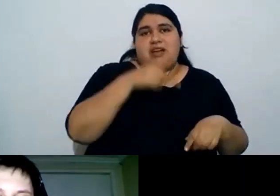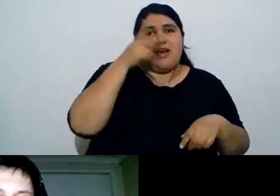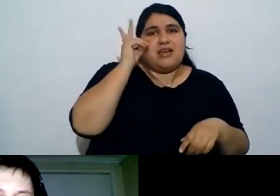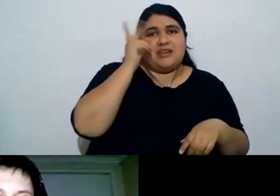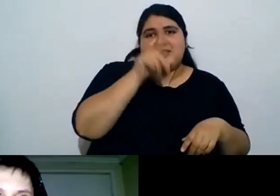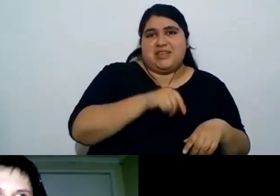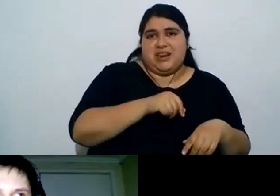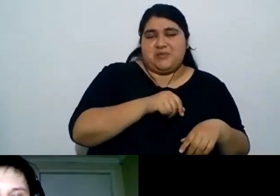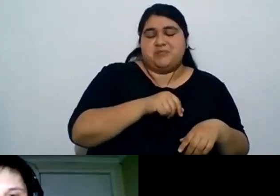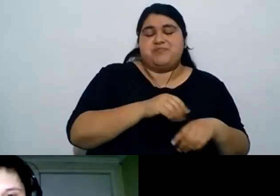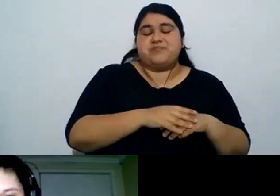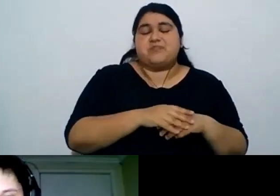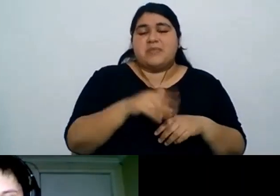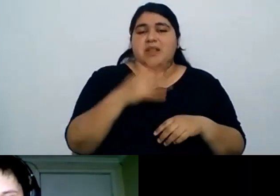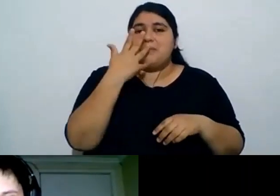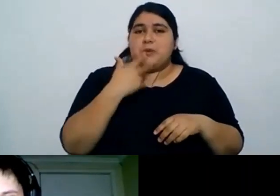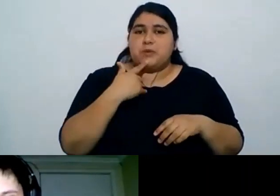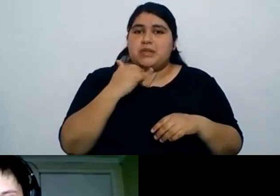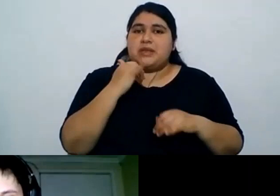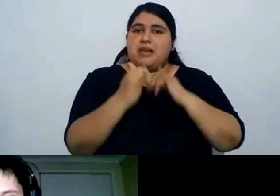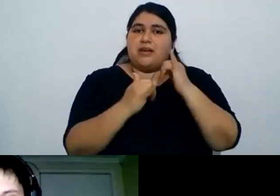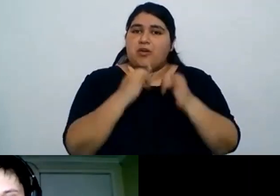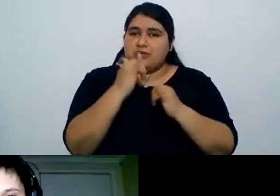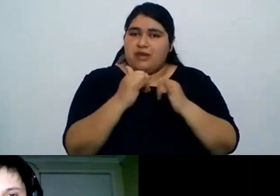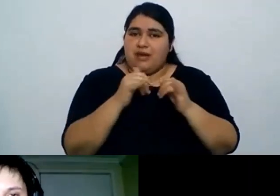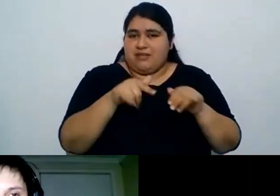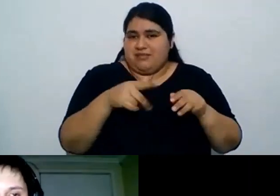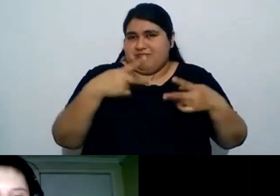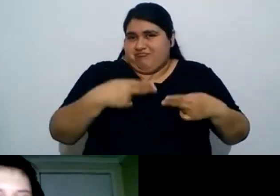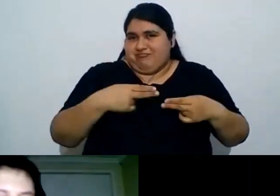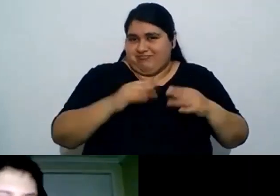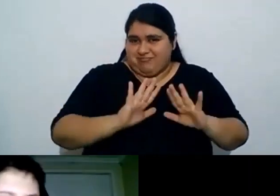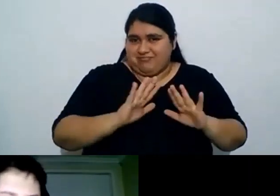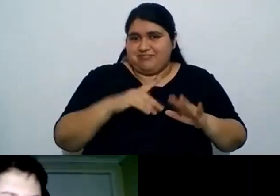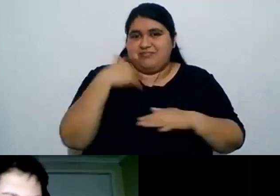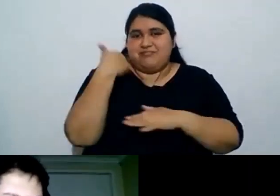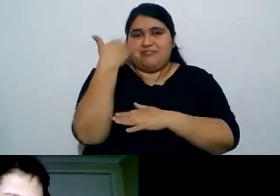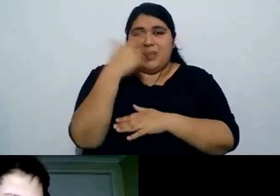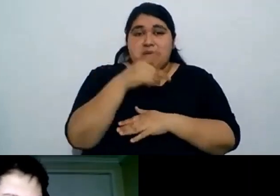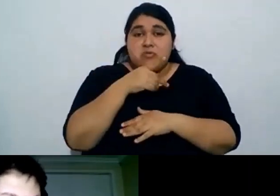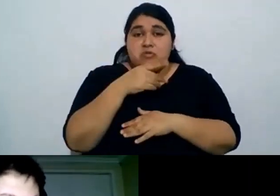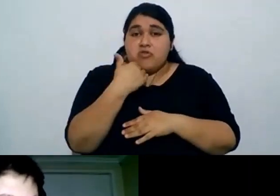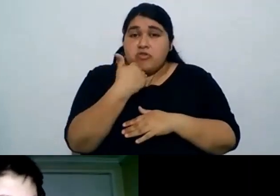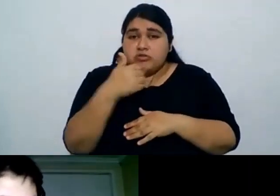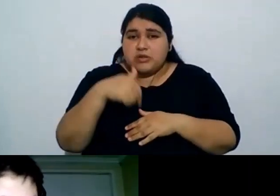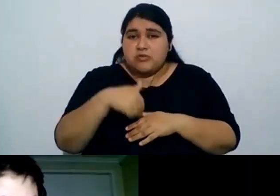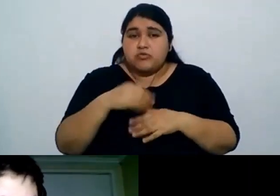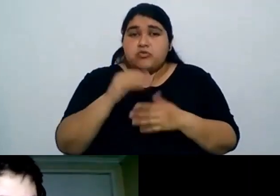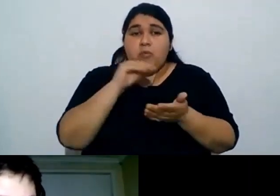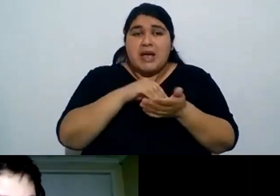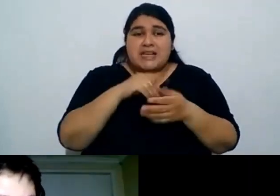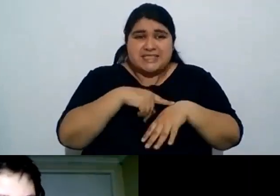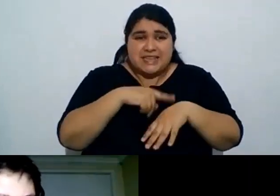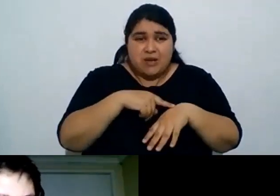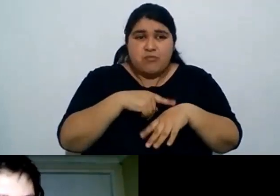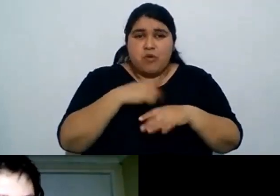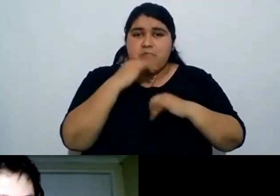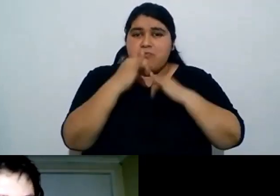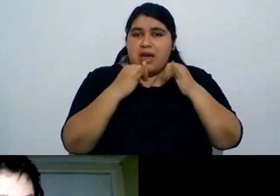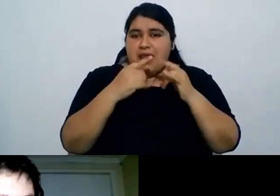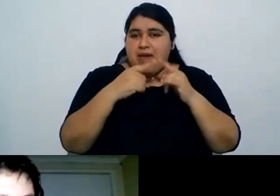Ahora me gustaría dejar hasta acá la ponencia porque no sé si tengo más tiempo para hablar.